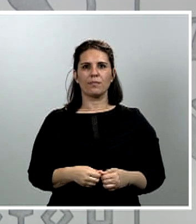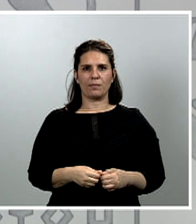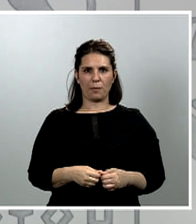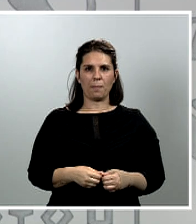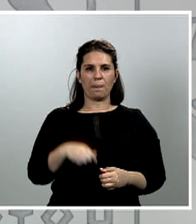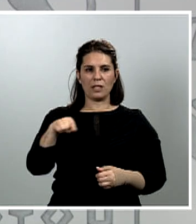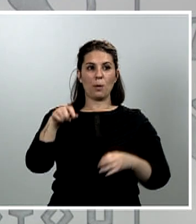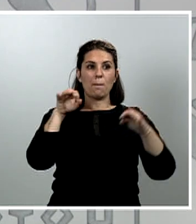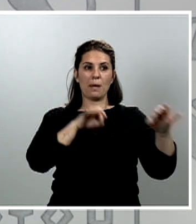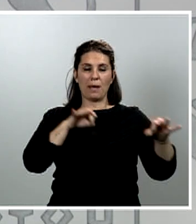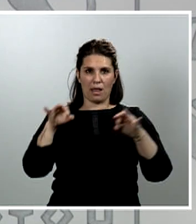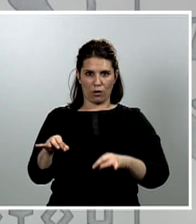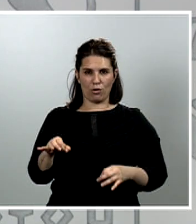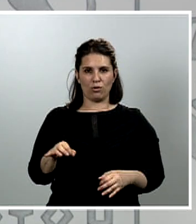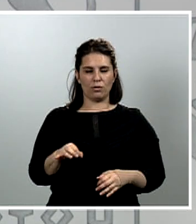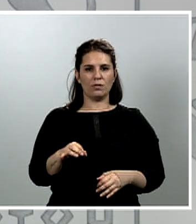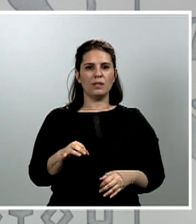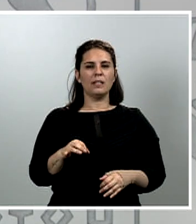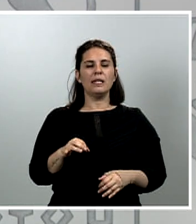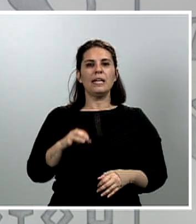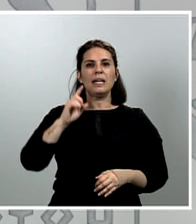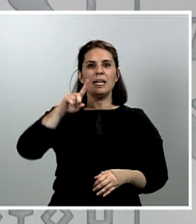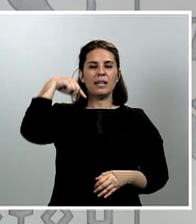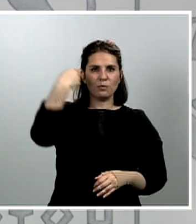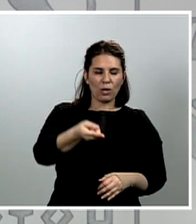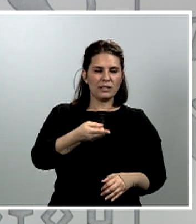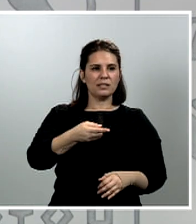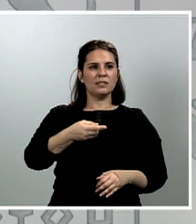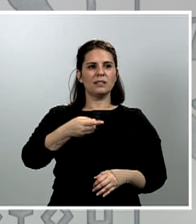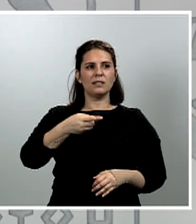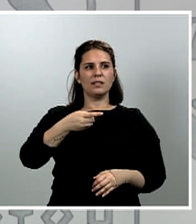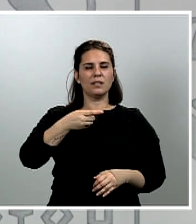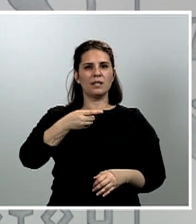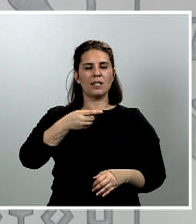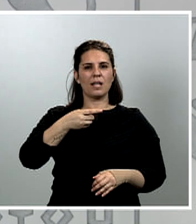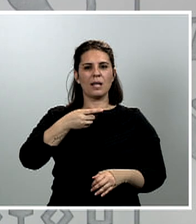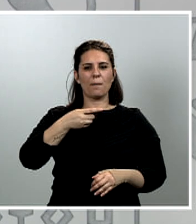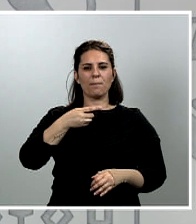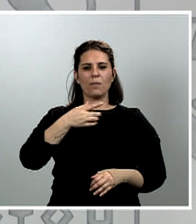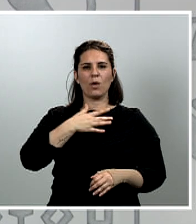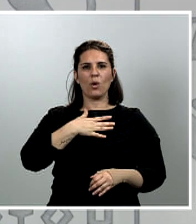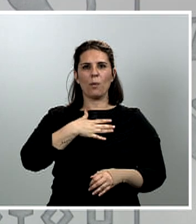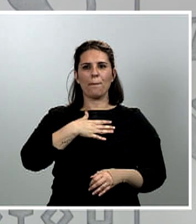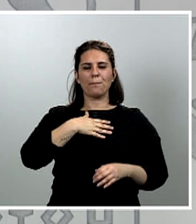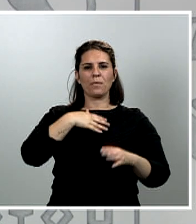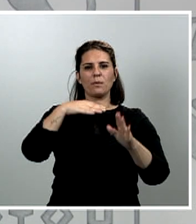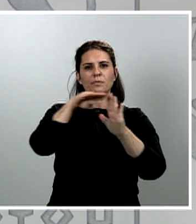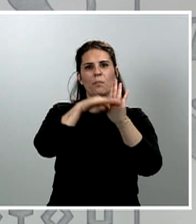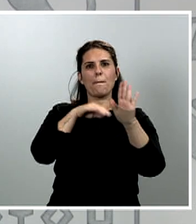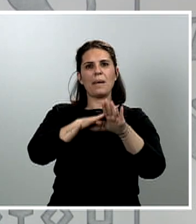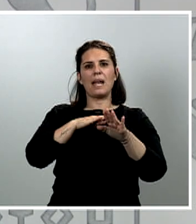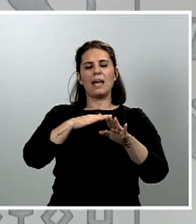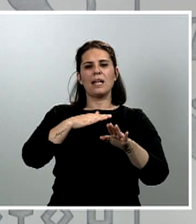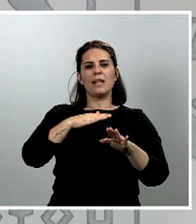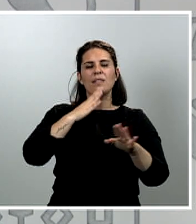luego tenemos los parámetros que pueden permitir o no iniciar esa desescalada. Entre ellos se tienen que valorar